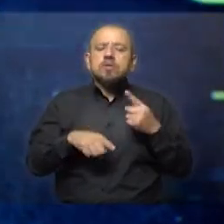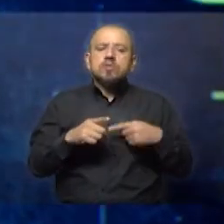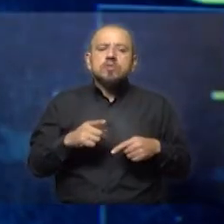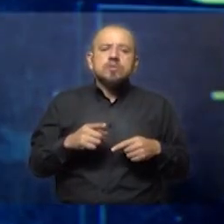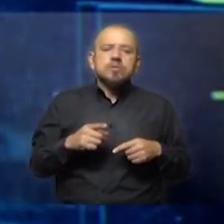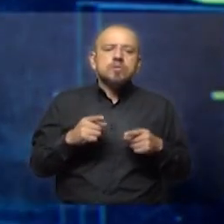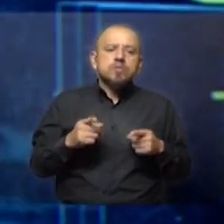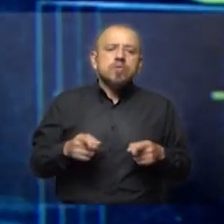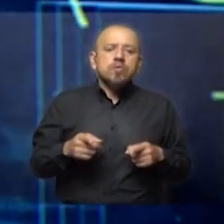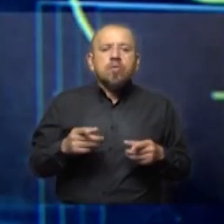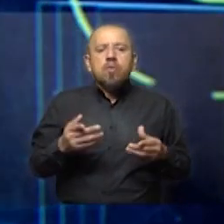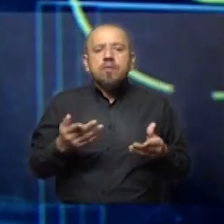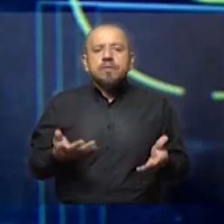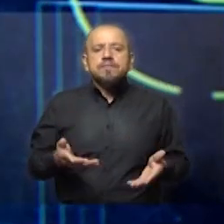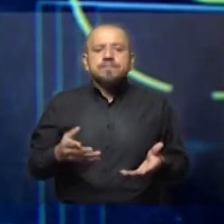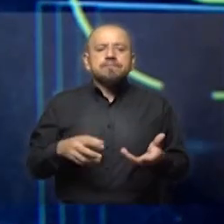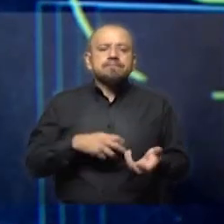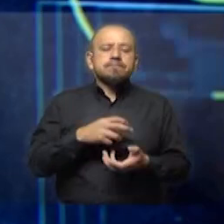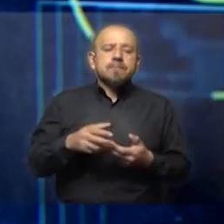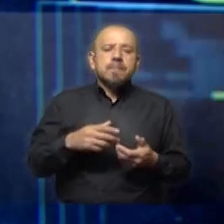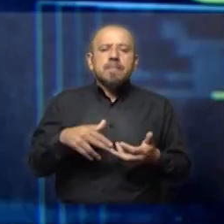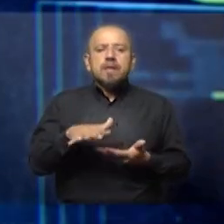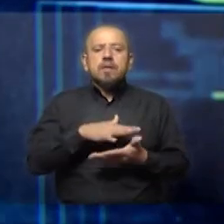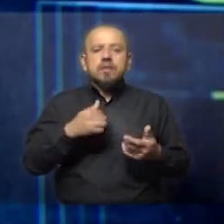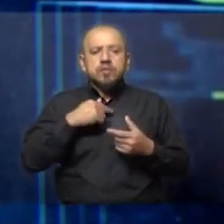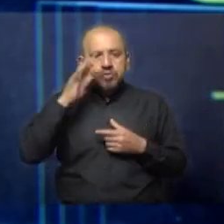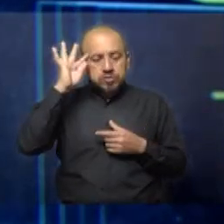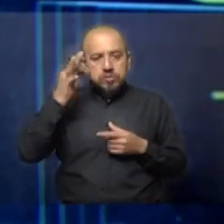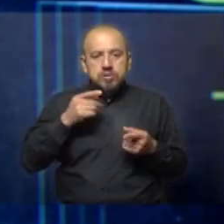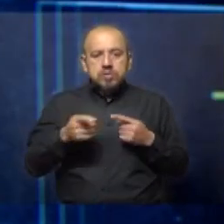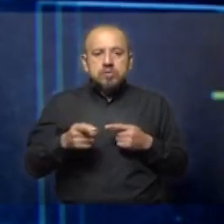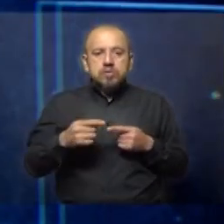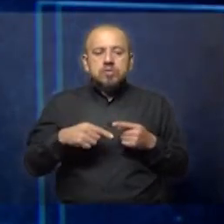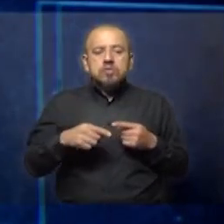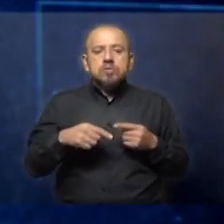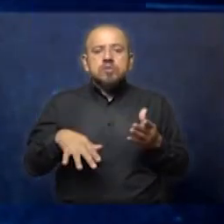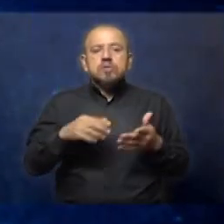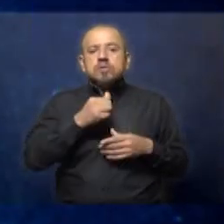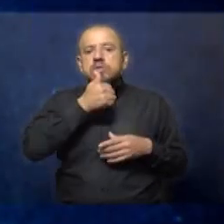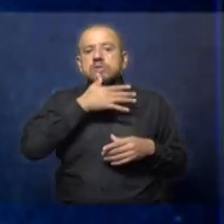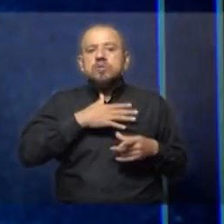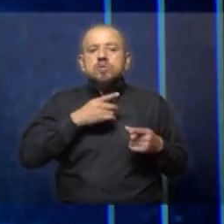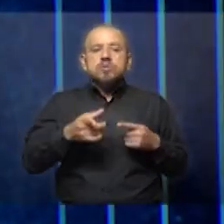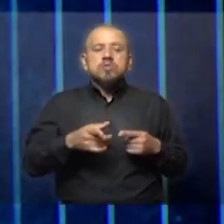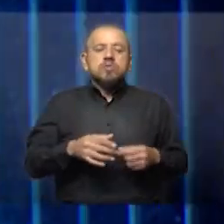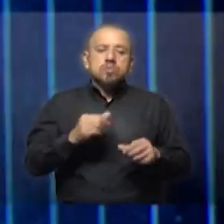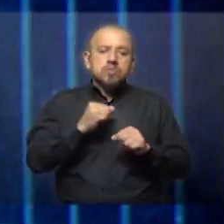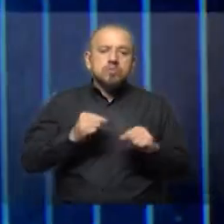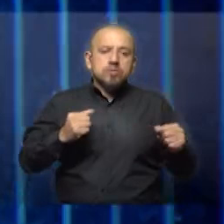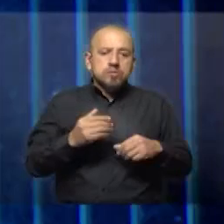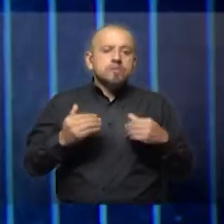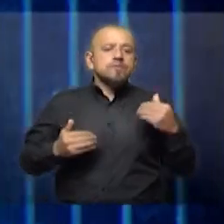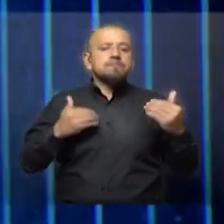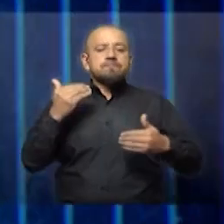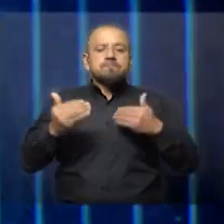es algo que complejiza la situación yo creo que la distancia histórica también colabora para poder mirarlo